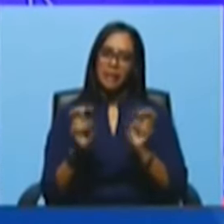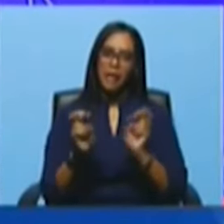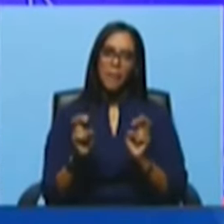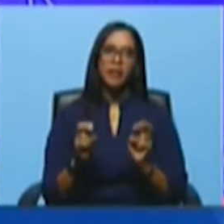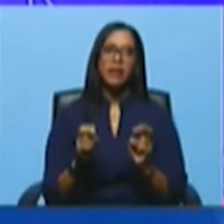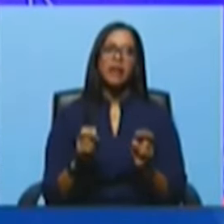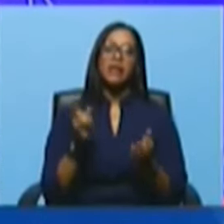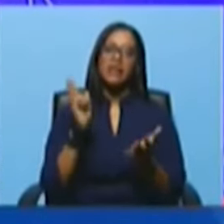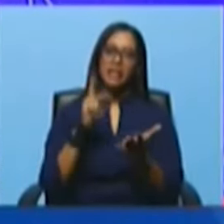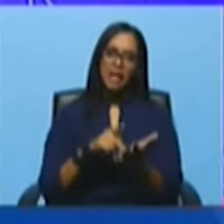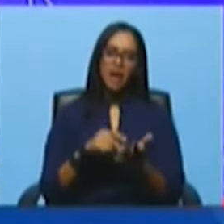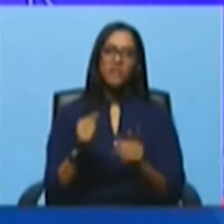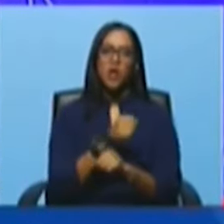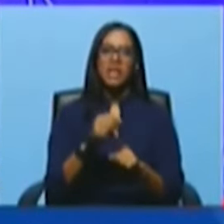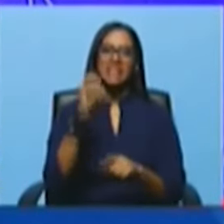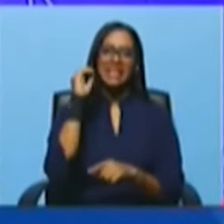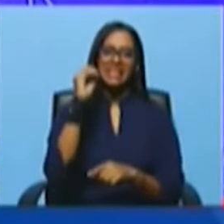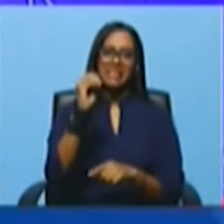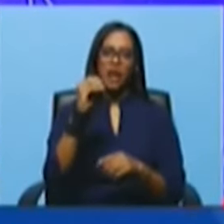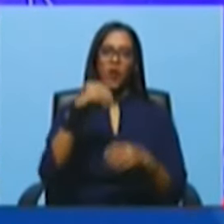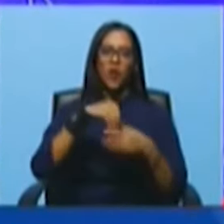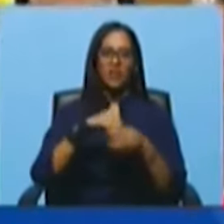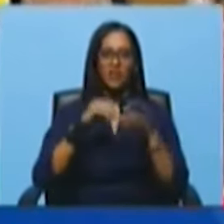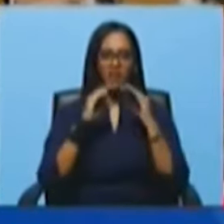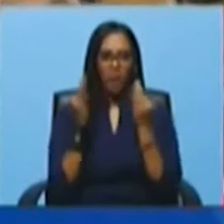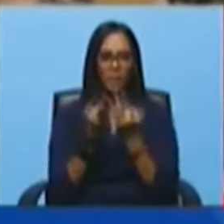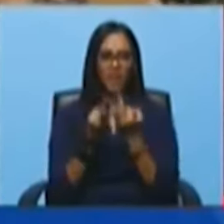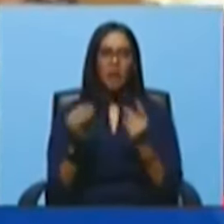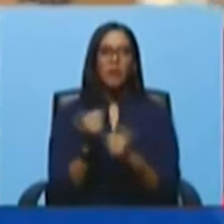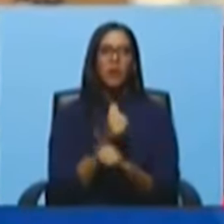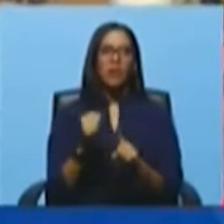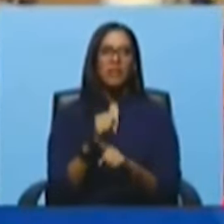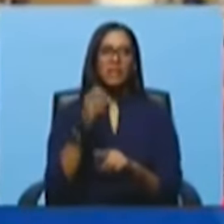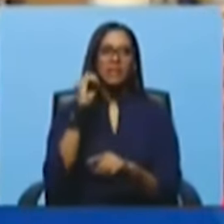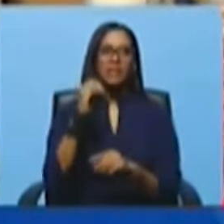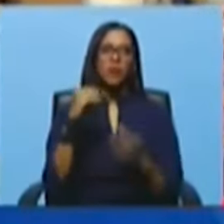a violencia cero intrafamiliar, violencia cero contra la mujer.